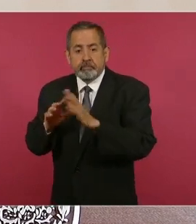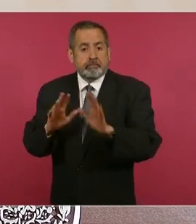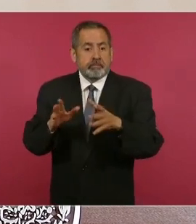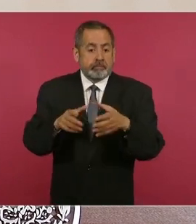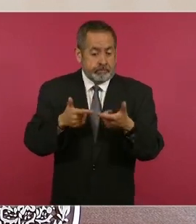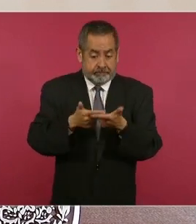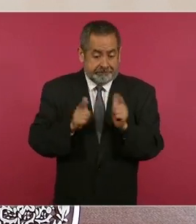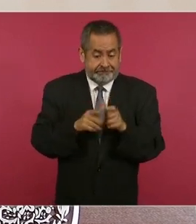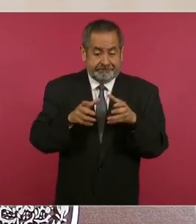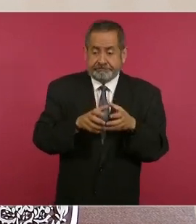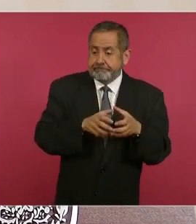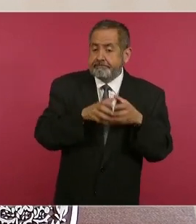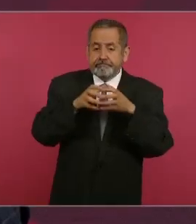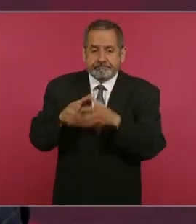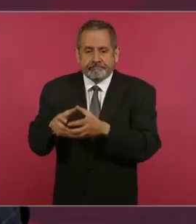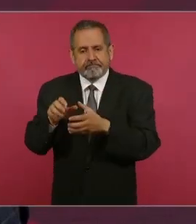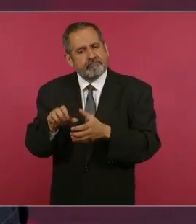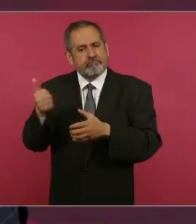trasladando, ya se están